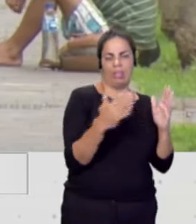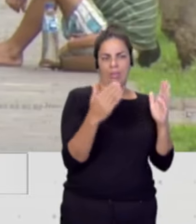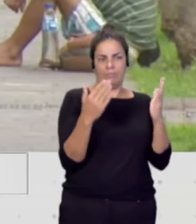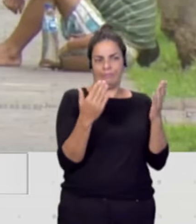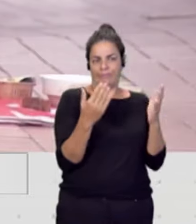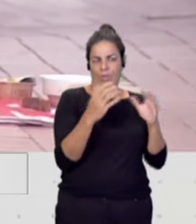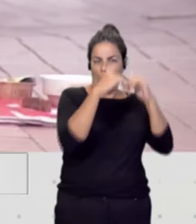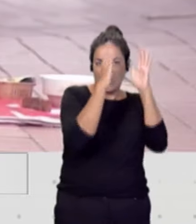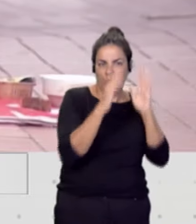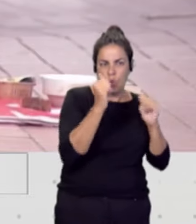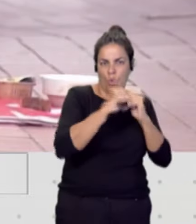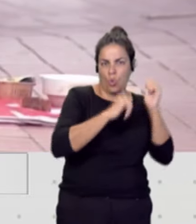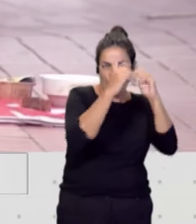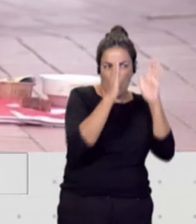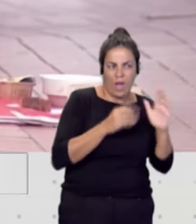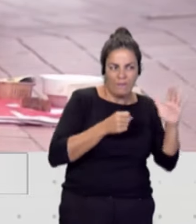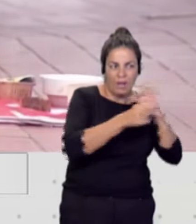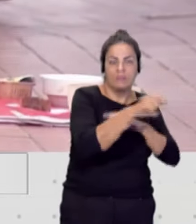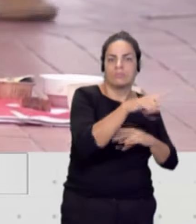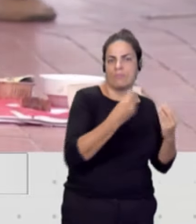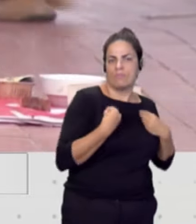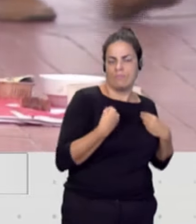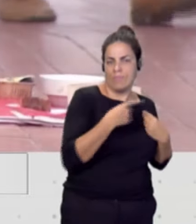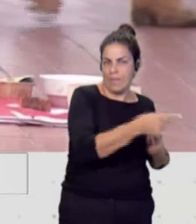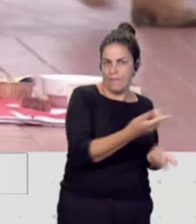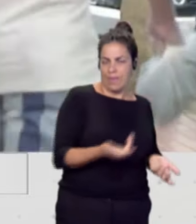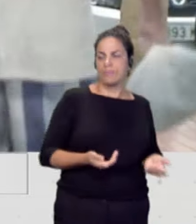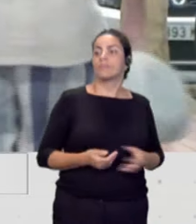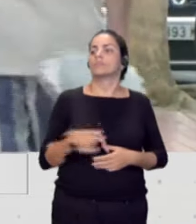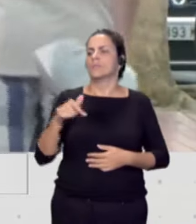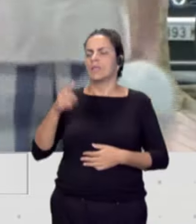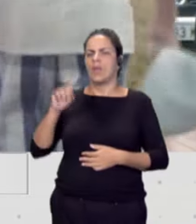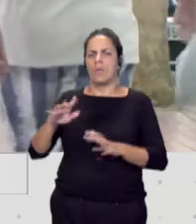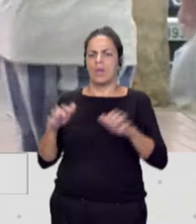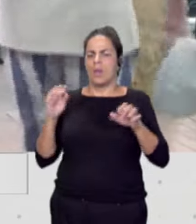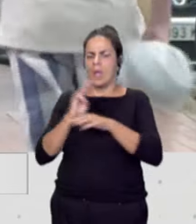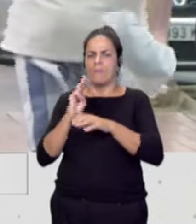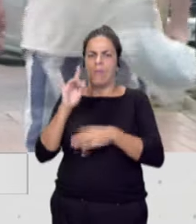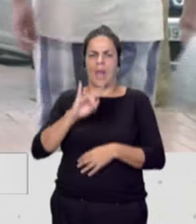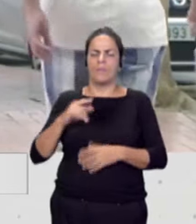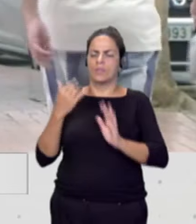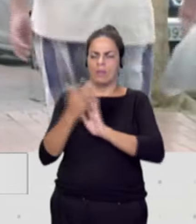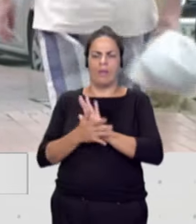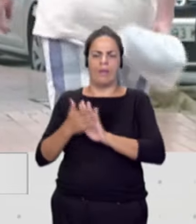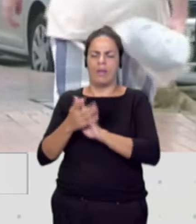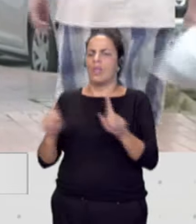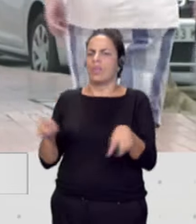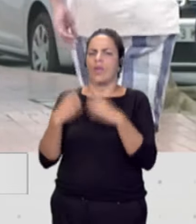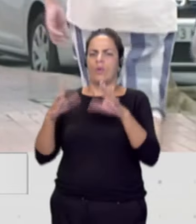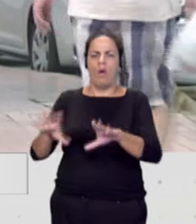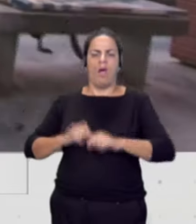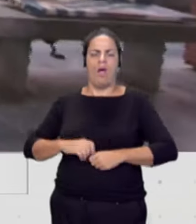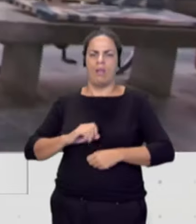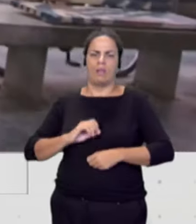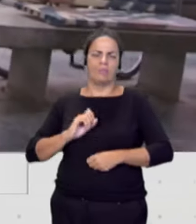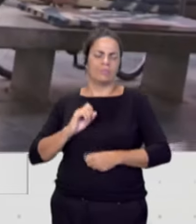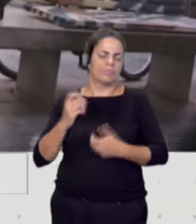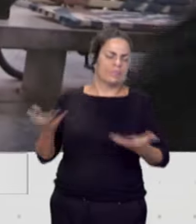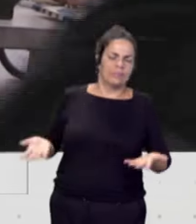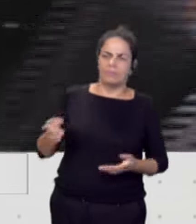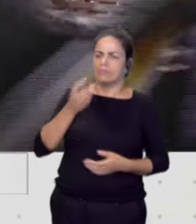lo que apuntaba Óscar, que esto se habla cada tanto en el Parlamento, además da igual la legislatura o quien está al frente y de el color político del gobierno. No, porque van cambiando, todas han